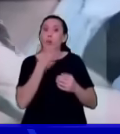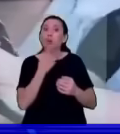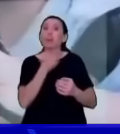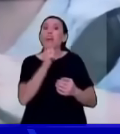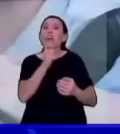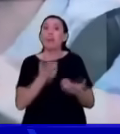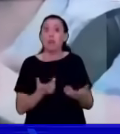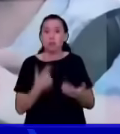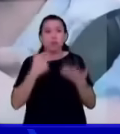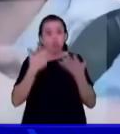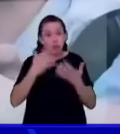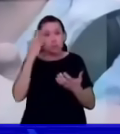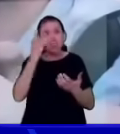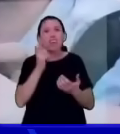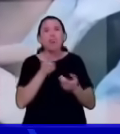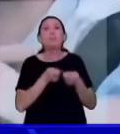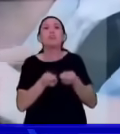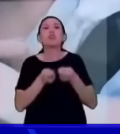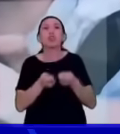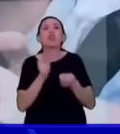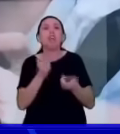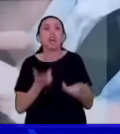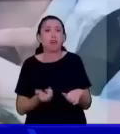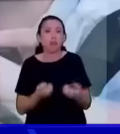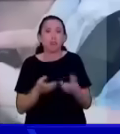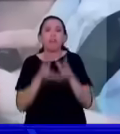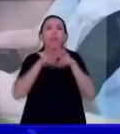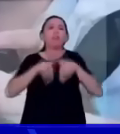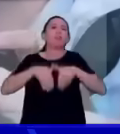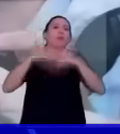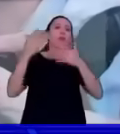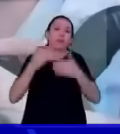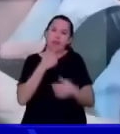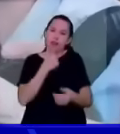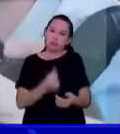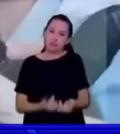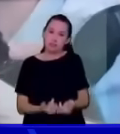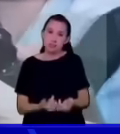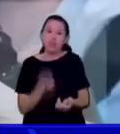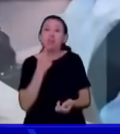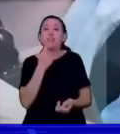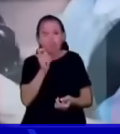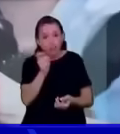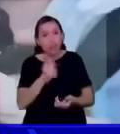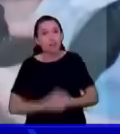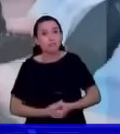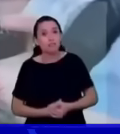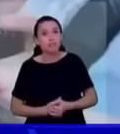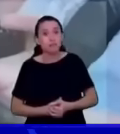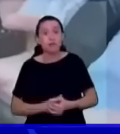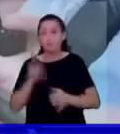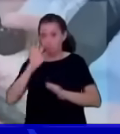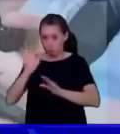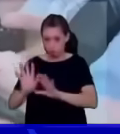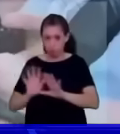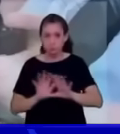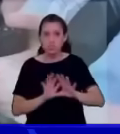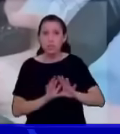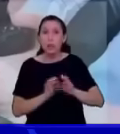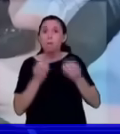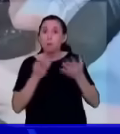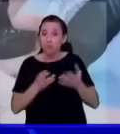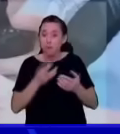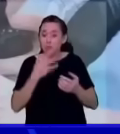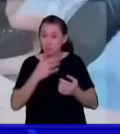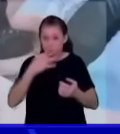A mí me gustaría saber quién fue que presionó. Porque tirar así al voleo es un bollo. Que diga quién. Porque, perdón. Porque si